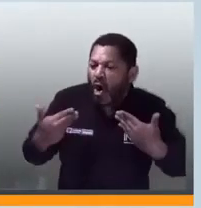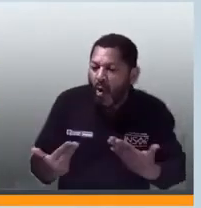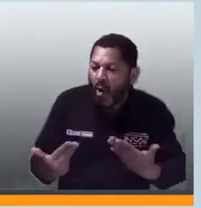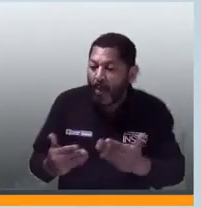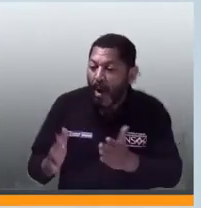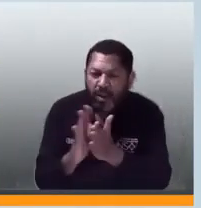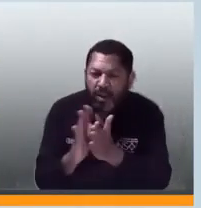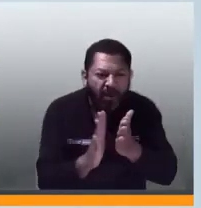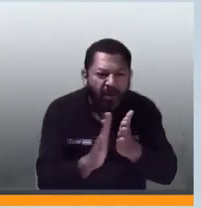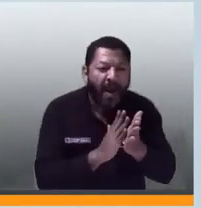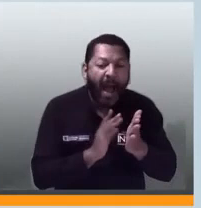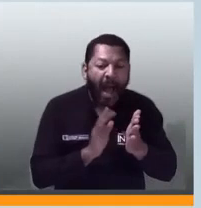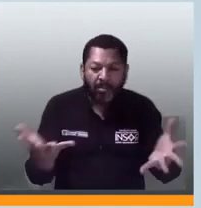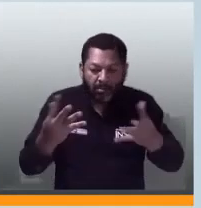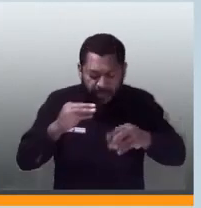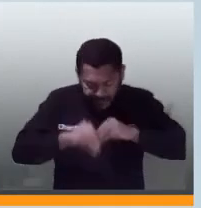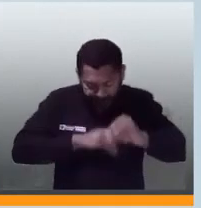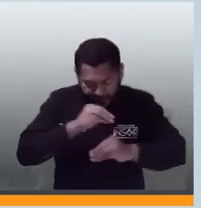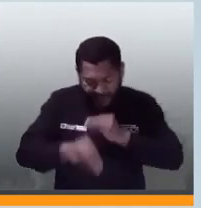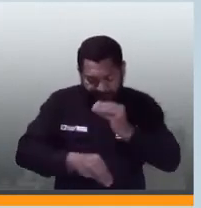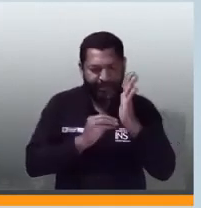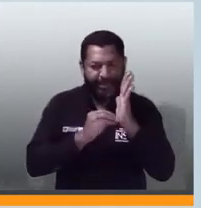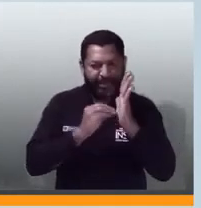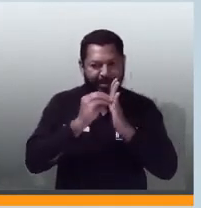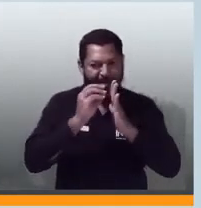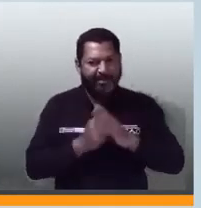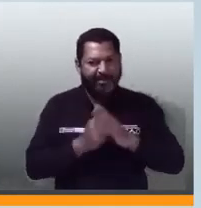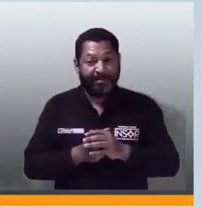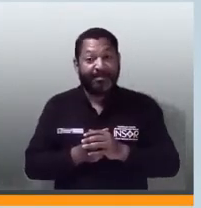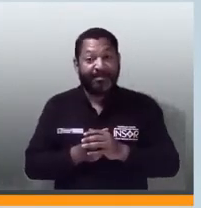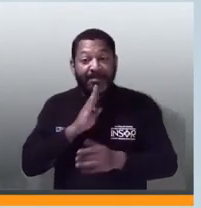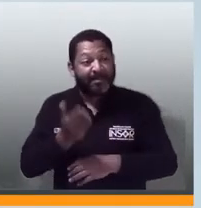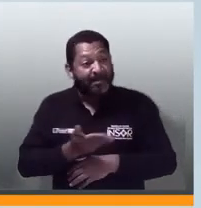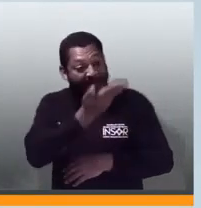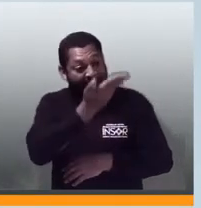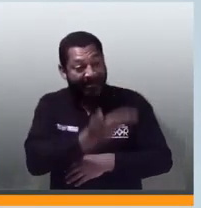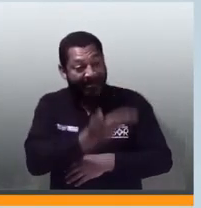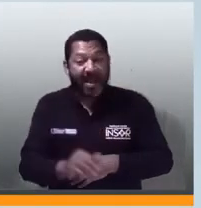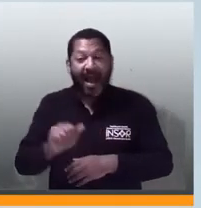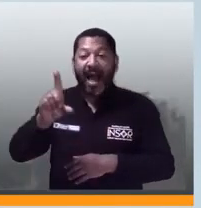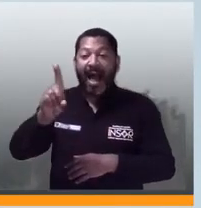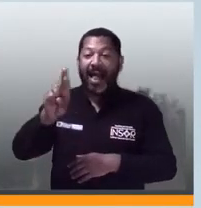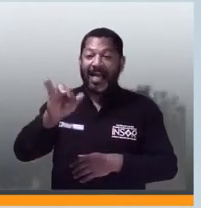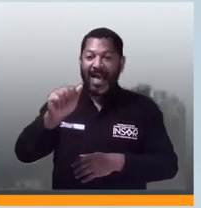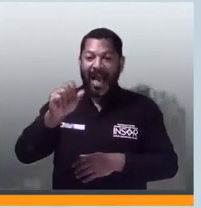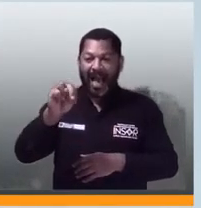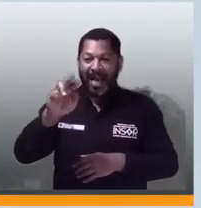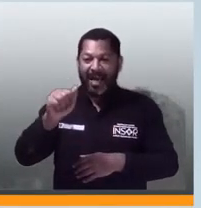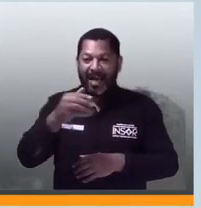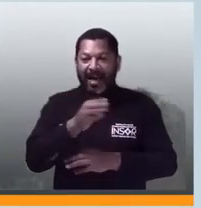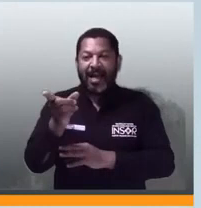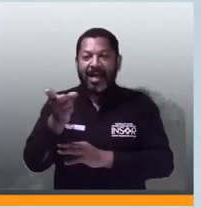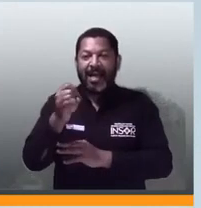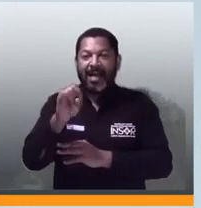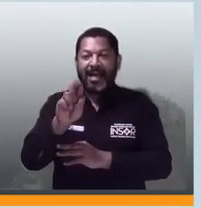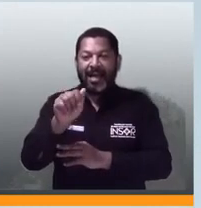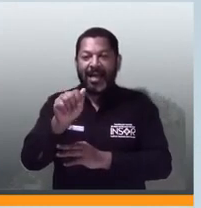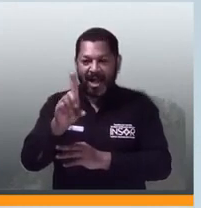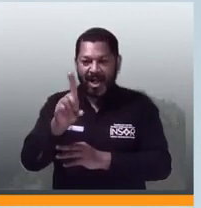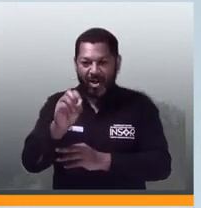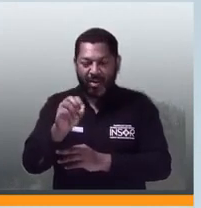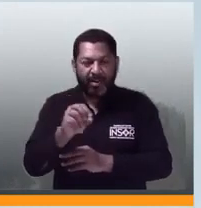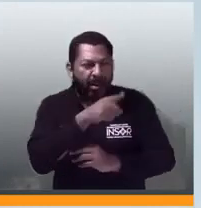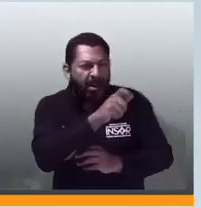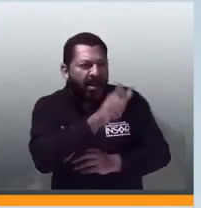y de ahí fue donde salió todo ese portafolio. Entonces ahora queremos invitar a Reinaldo para que nos cuente cómo fueron